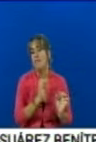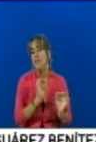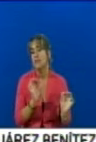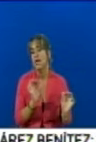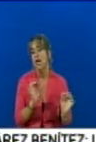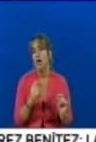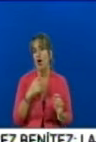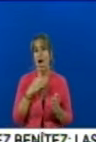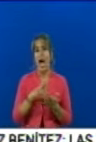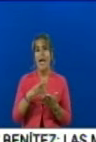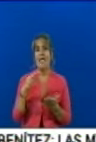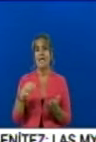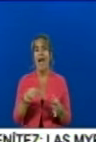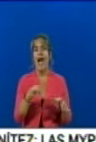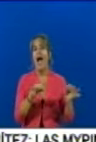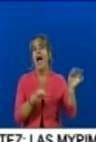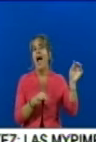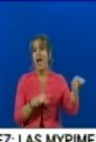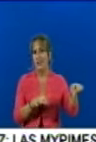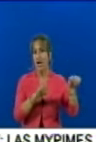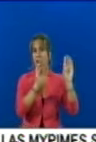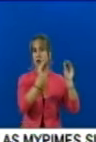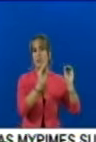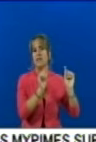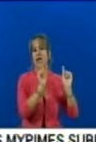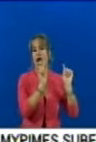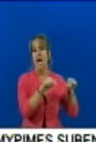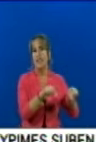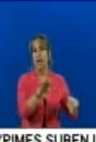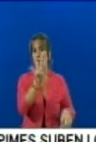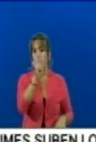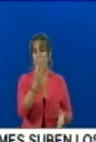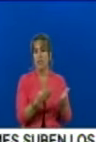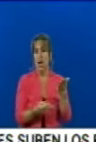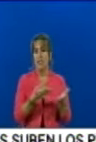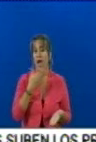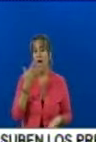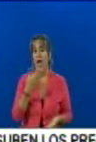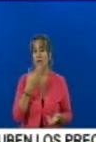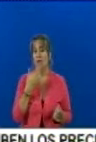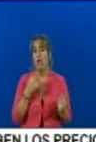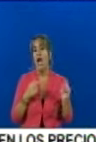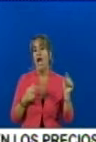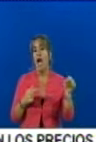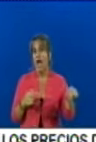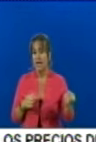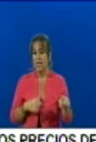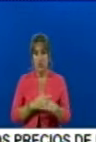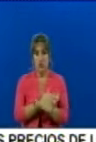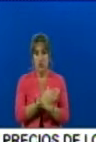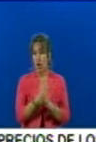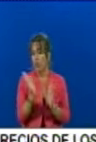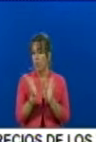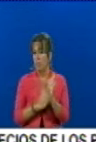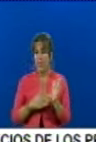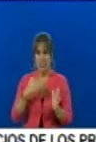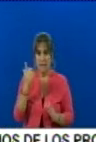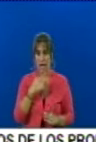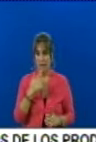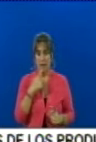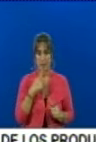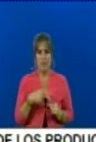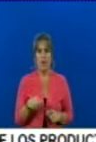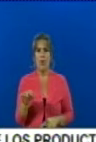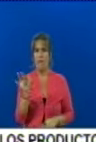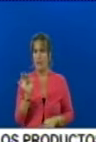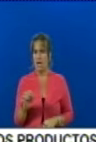El arroz está asegurado, las 4 libras de azúcar también se aseguran durante todo el mes de abril.